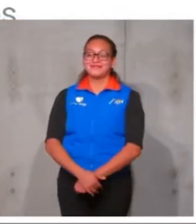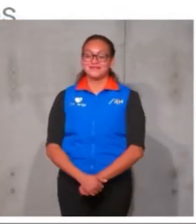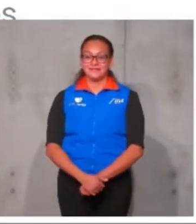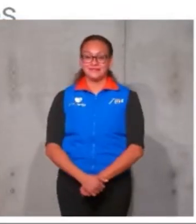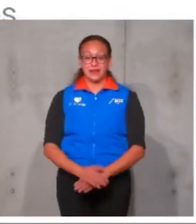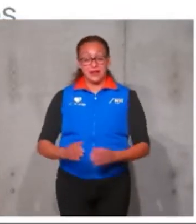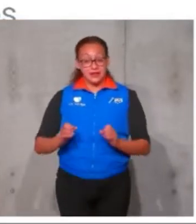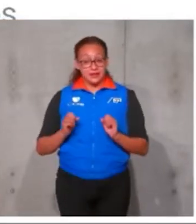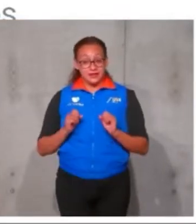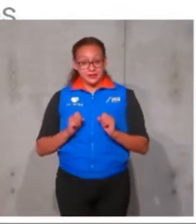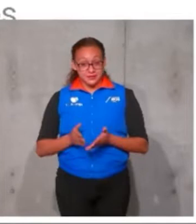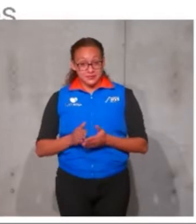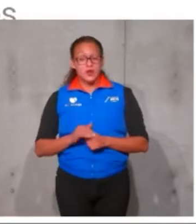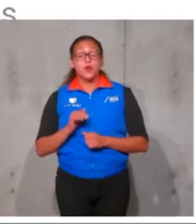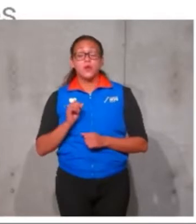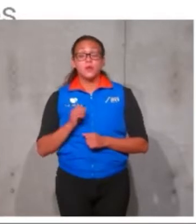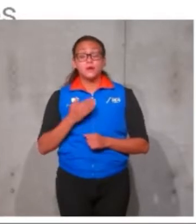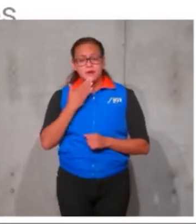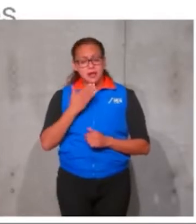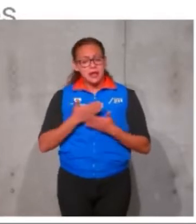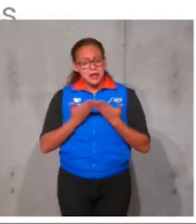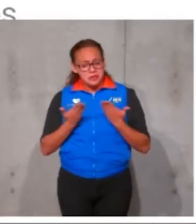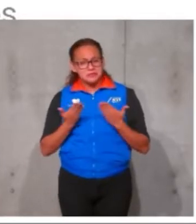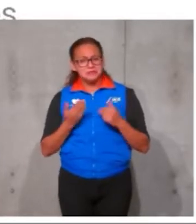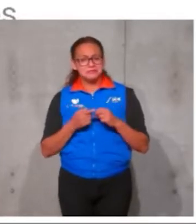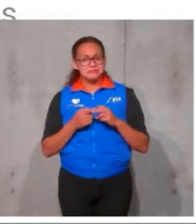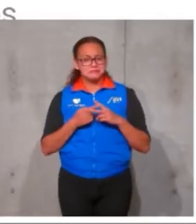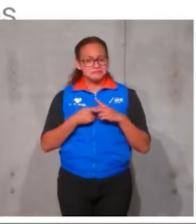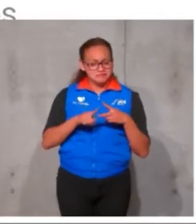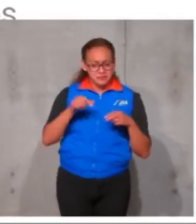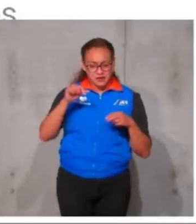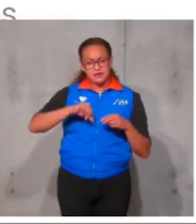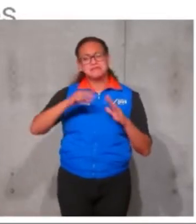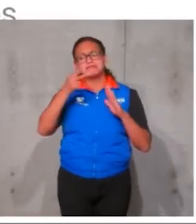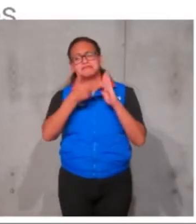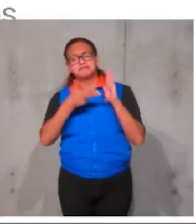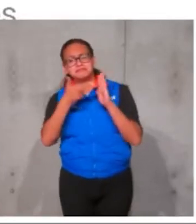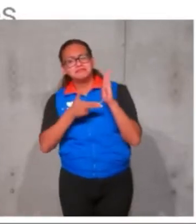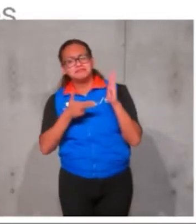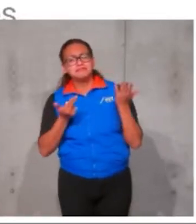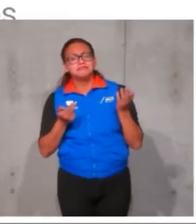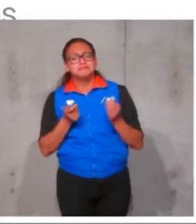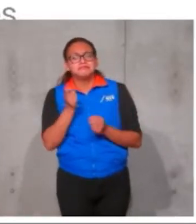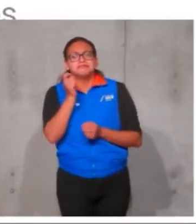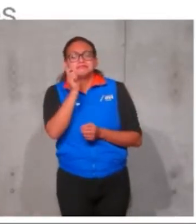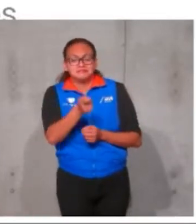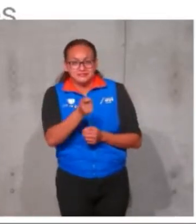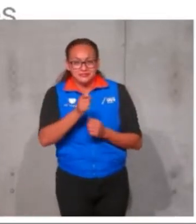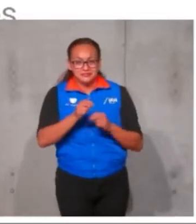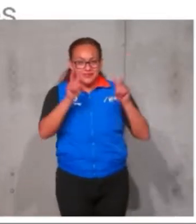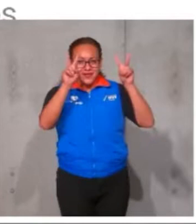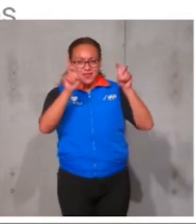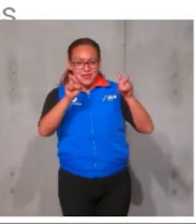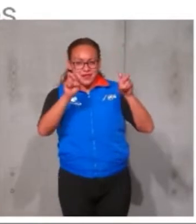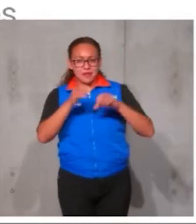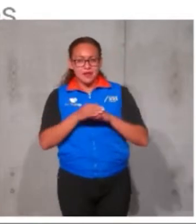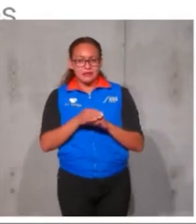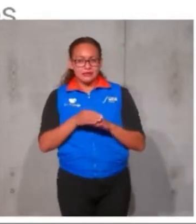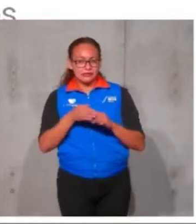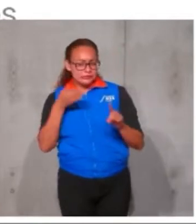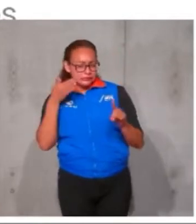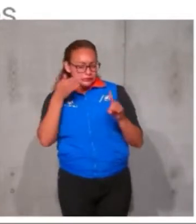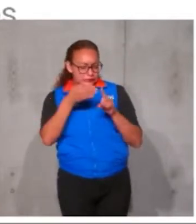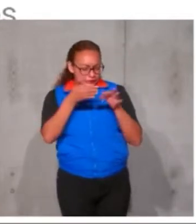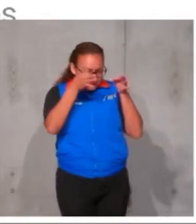Gracias. Bueno, pues entonces vamos a empezar con este taller que titulé